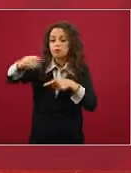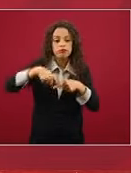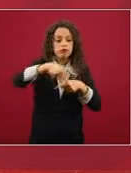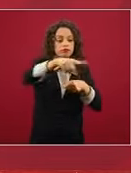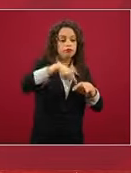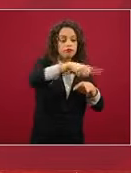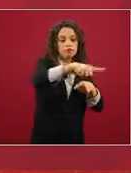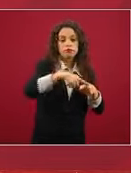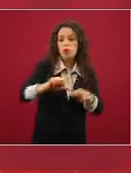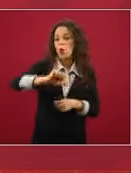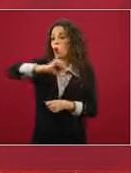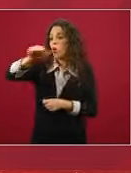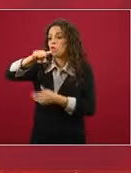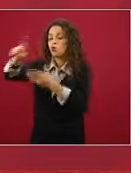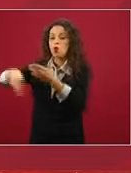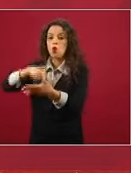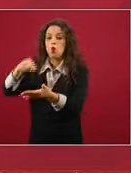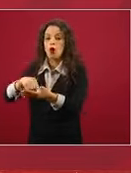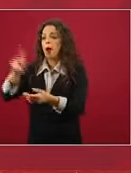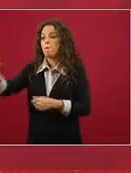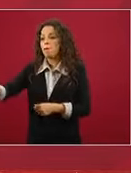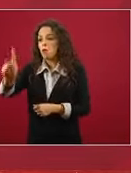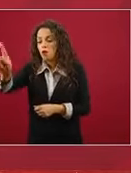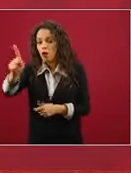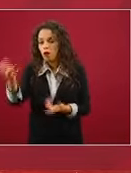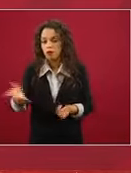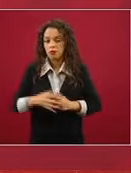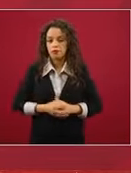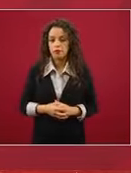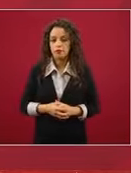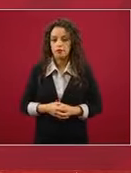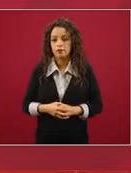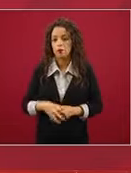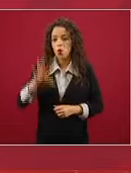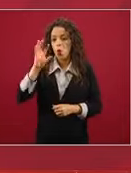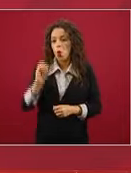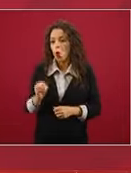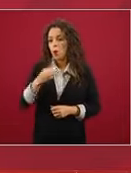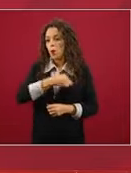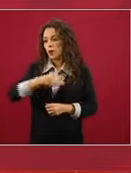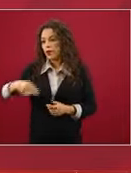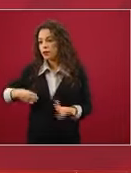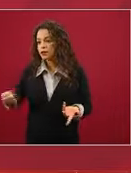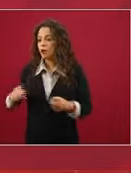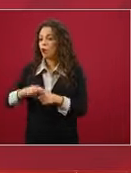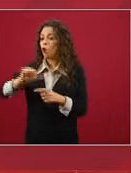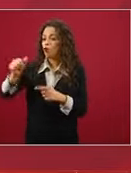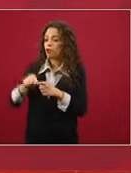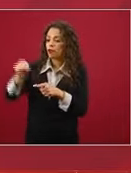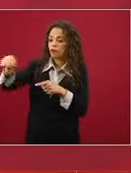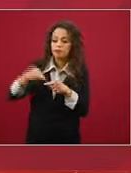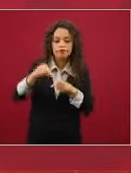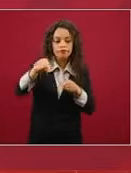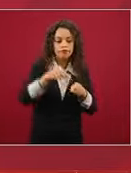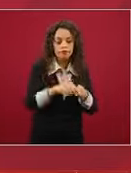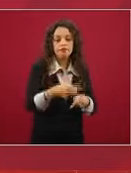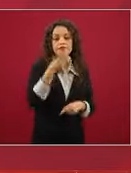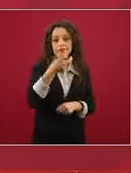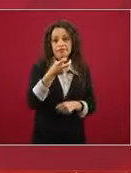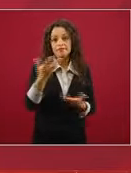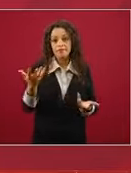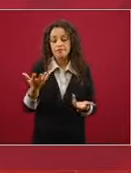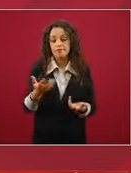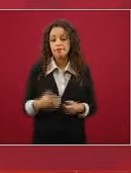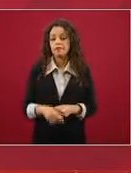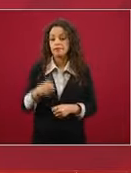hacia otros territorios, hacia otras poblaciones, hay una propagación con las personas que viajan, cuando